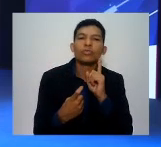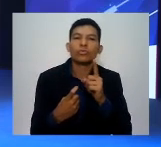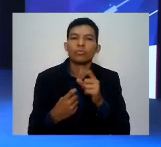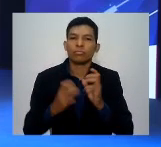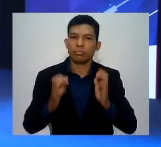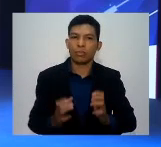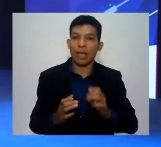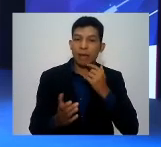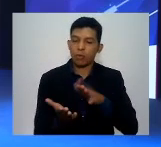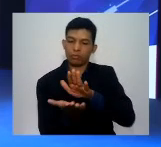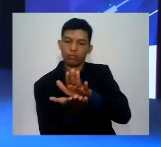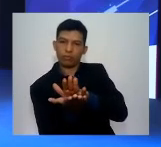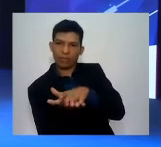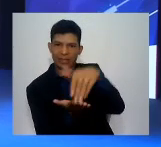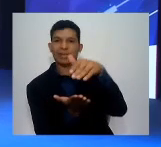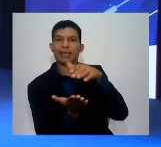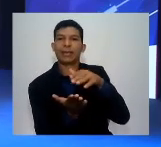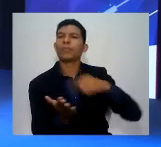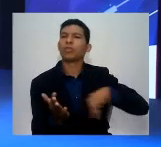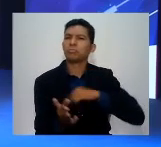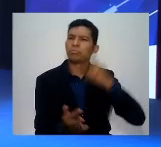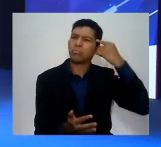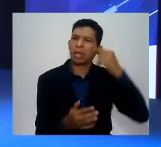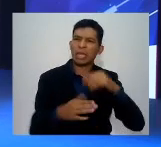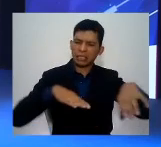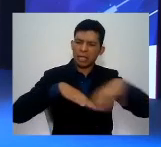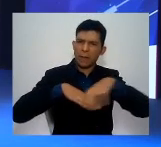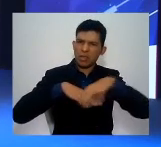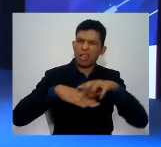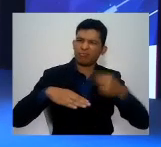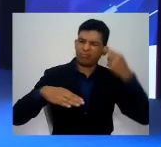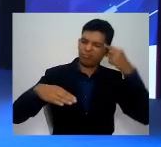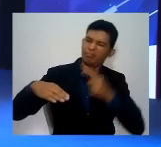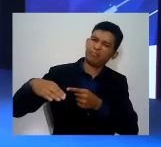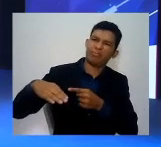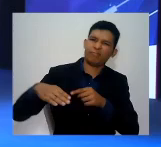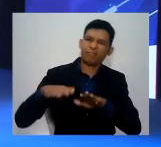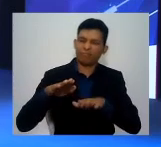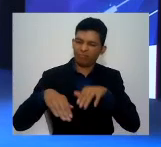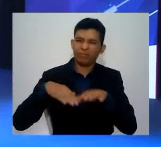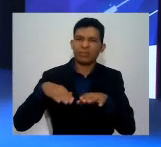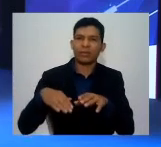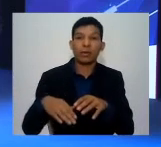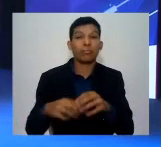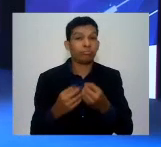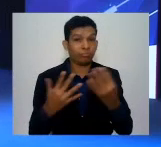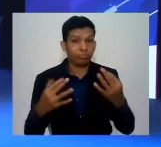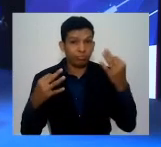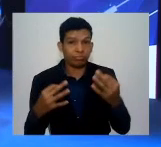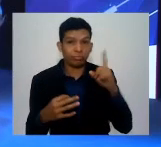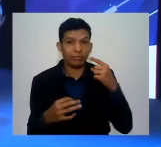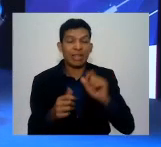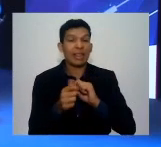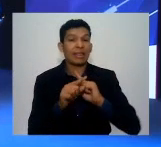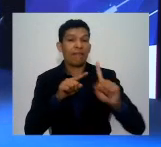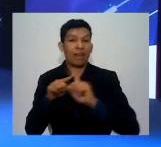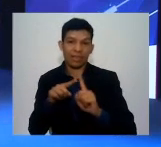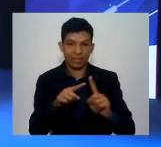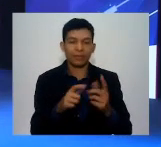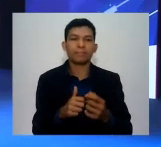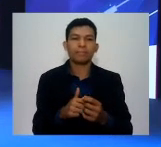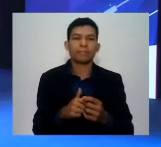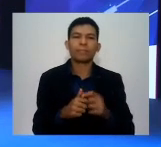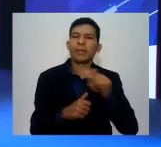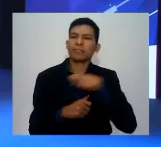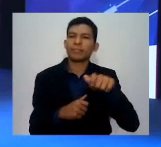el disparo, pues a veces no alcanzaban a escuchar bien algunos, ¿listo? Y ahorita vamos a ver, de hecho, algo al respecto. Y eso podía marcar la diferencia, porque si